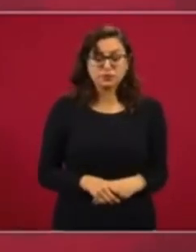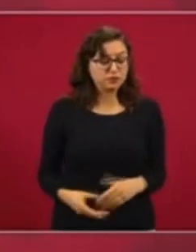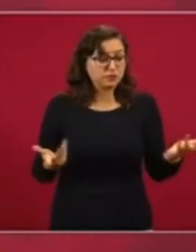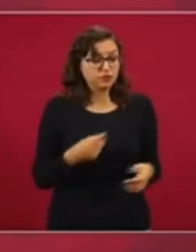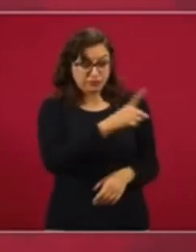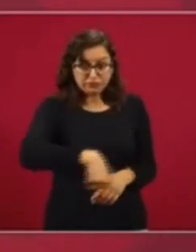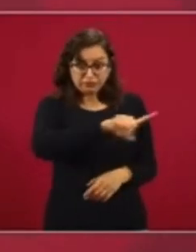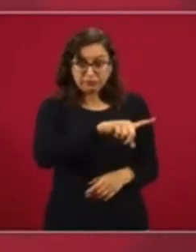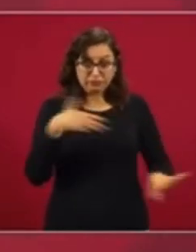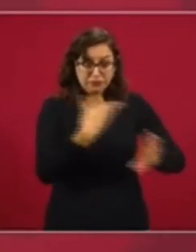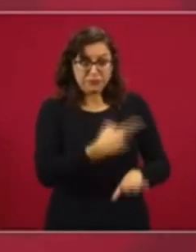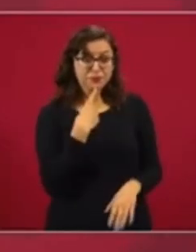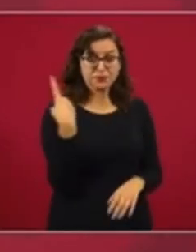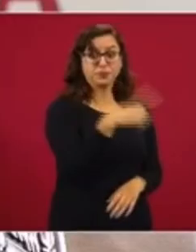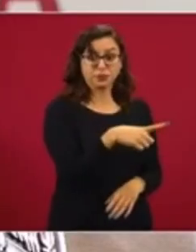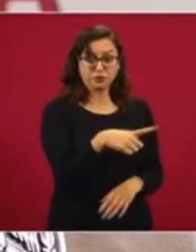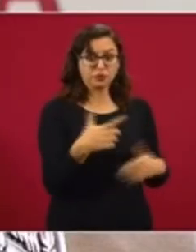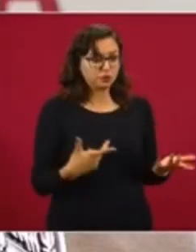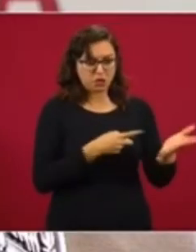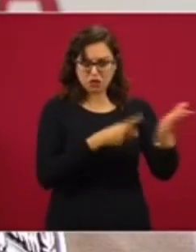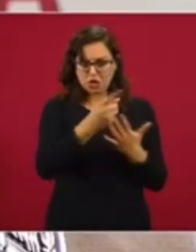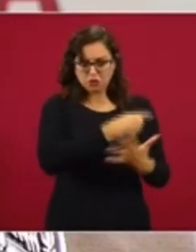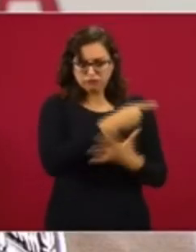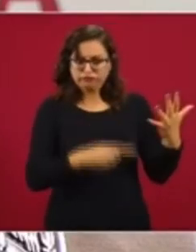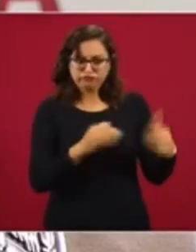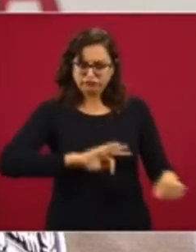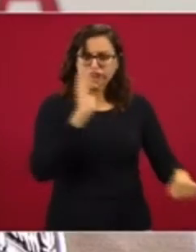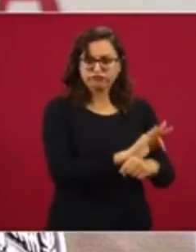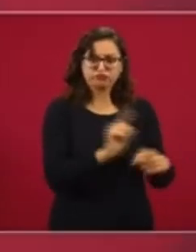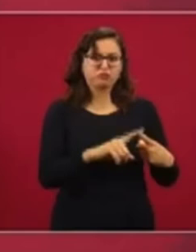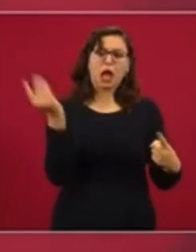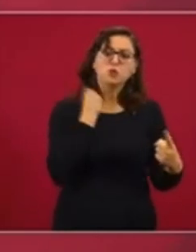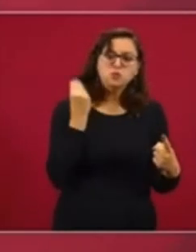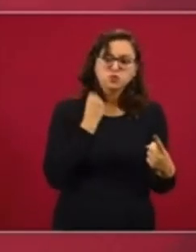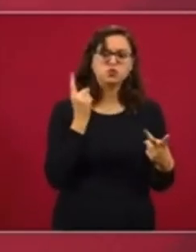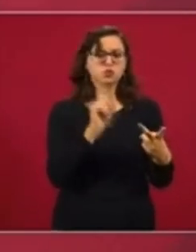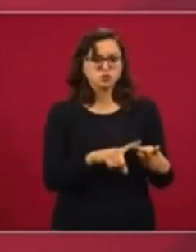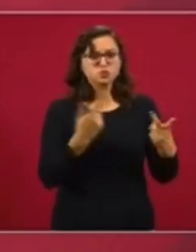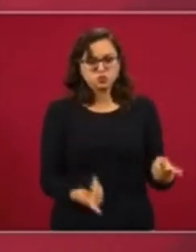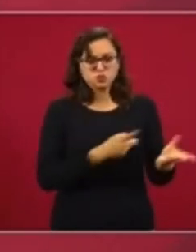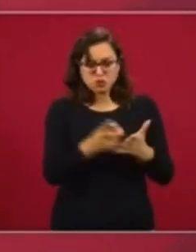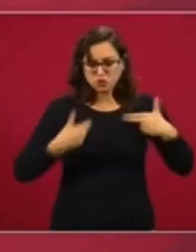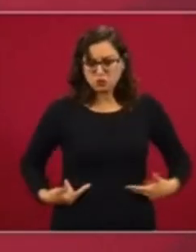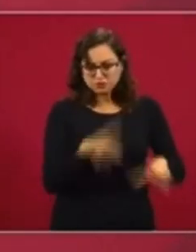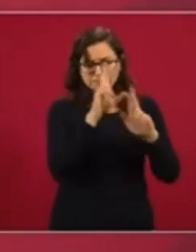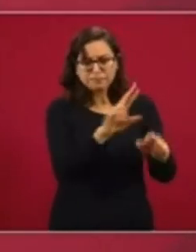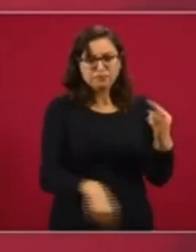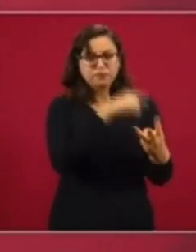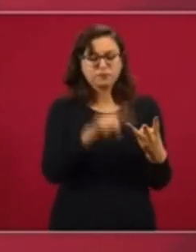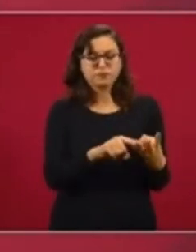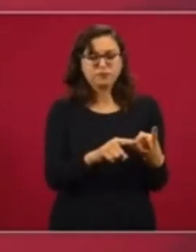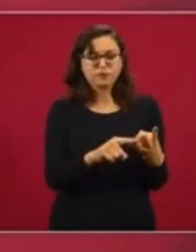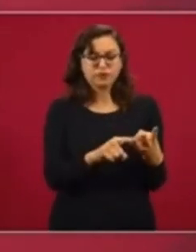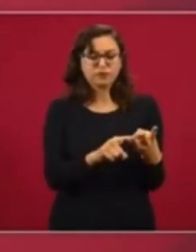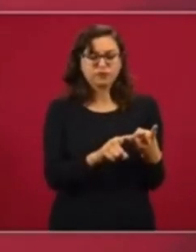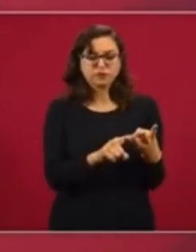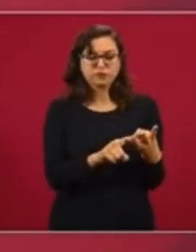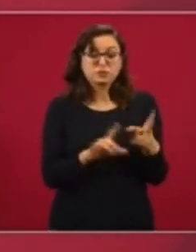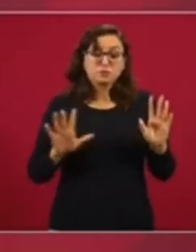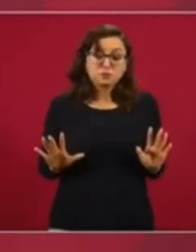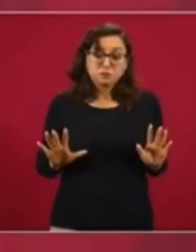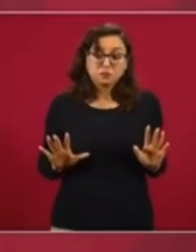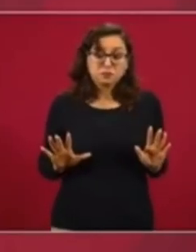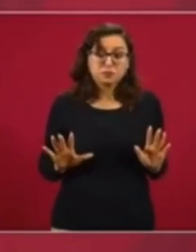al implicado las garantías de defensa, de que no se violen sus derechos humanos.